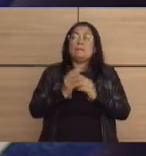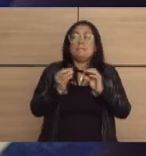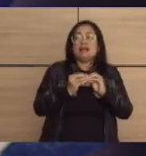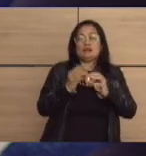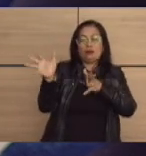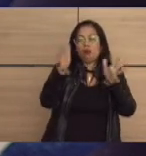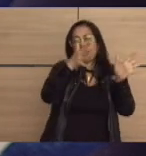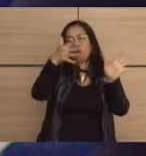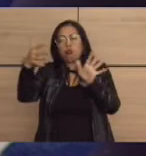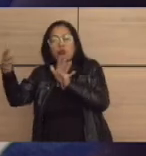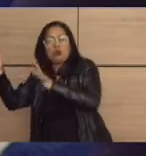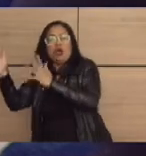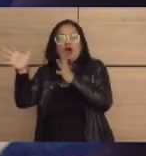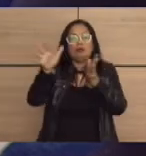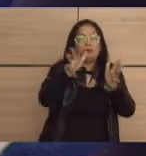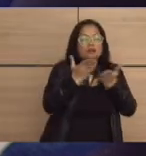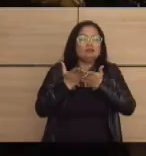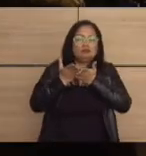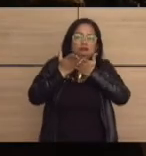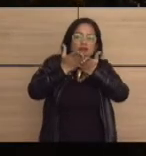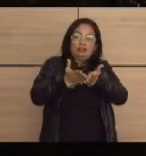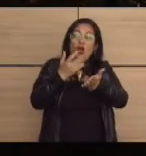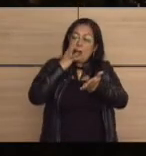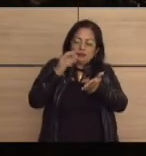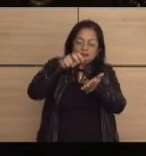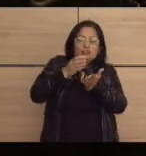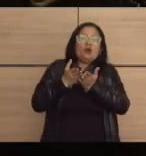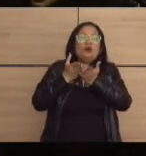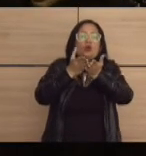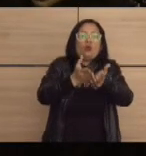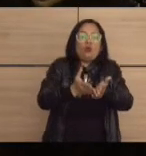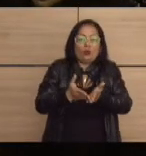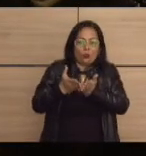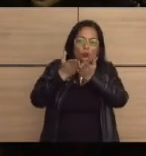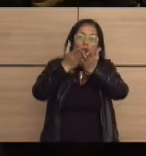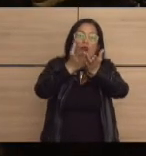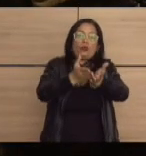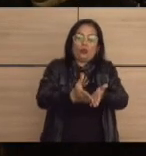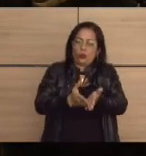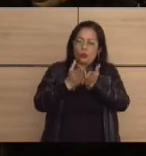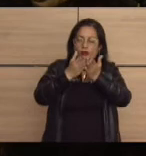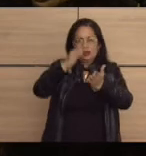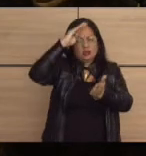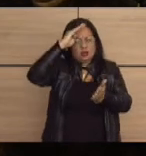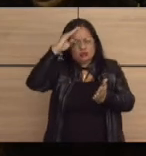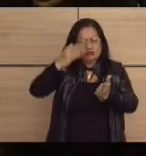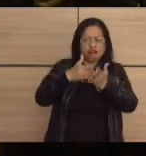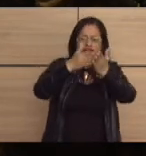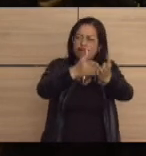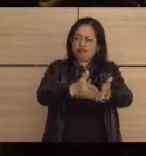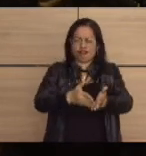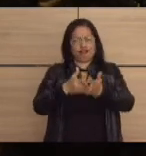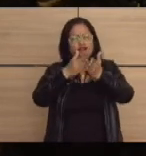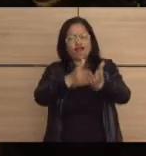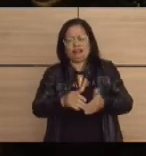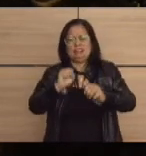el barco y a empujarlo hacia el este, y lo empujaba, y ellos trataban, el capitán trataba de seguir navegando con rumbo a